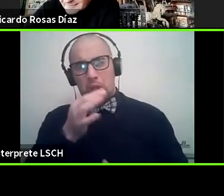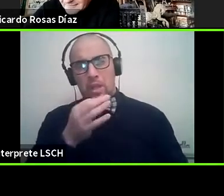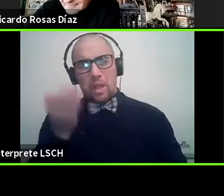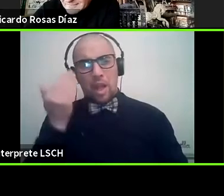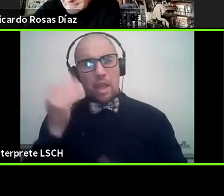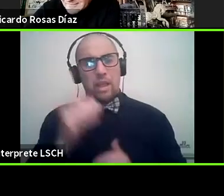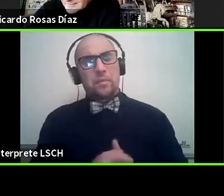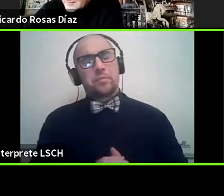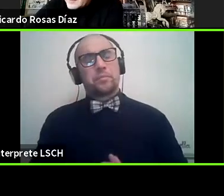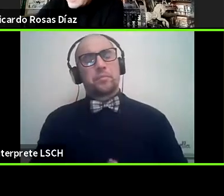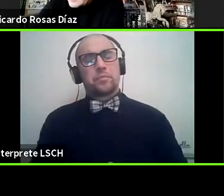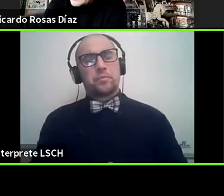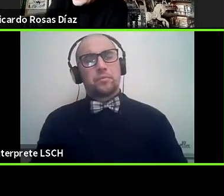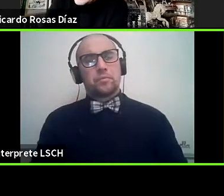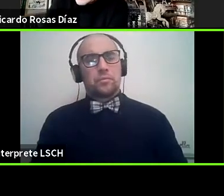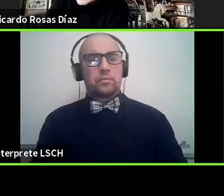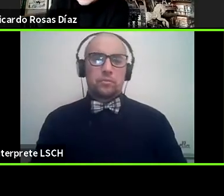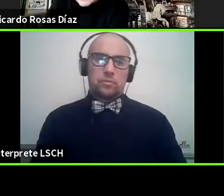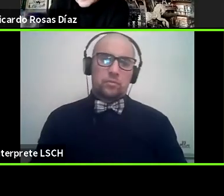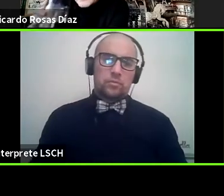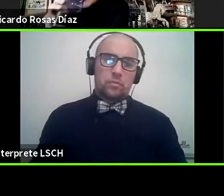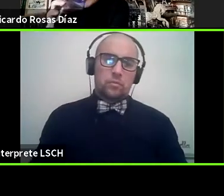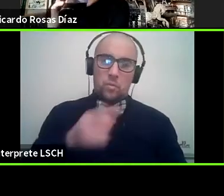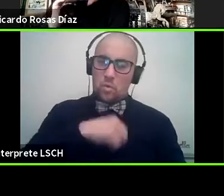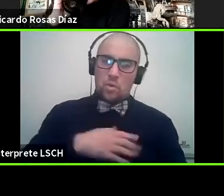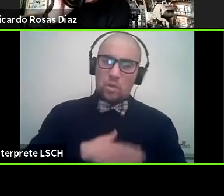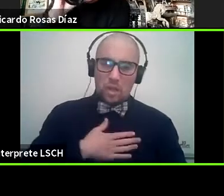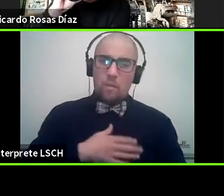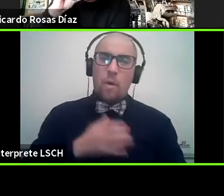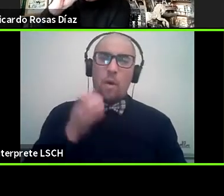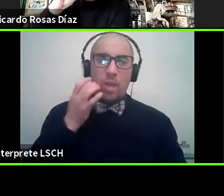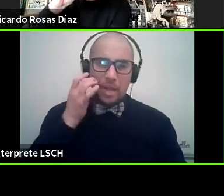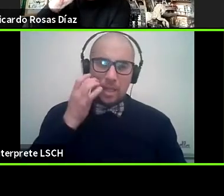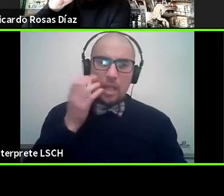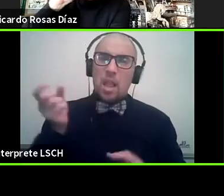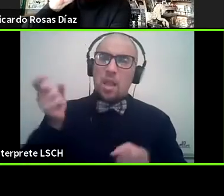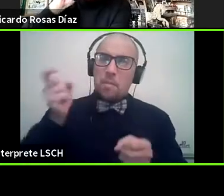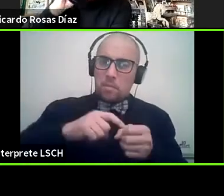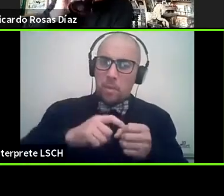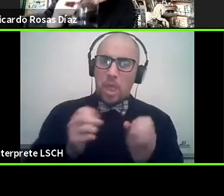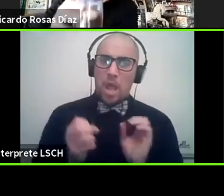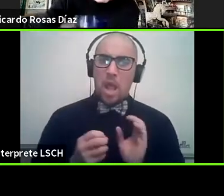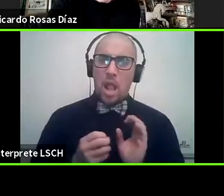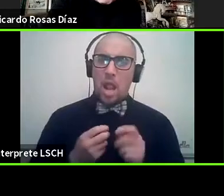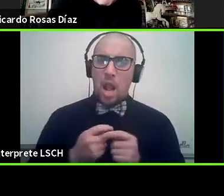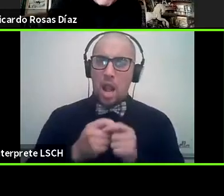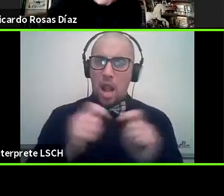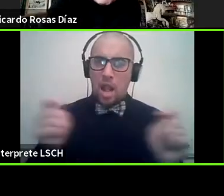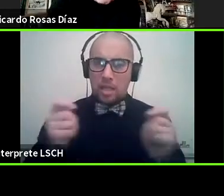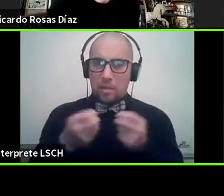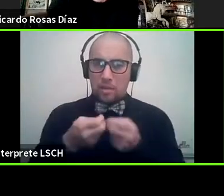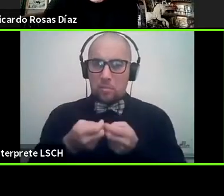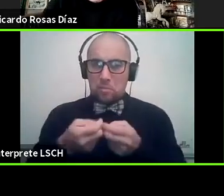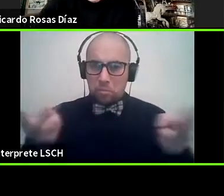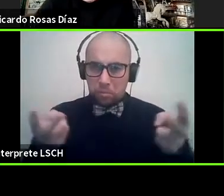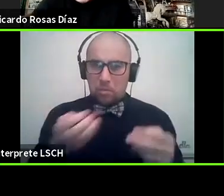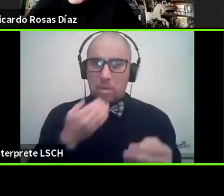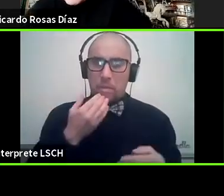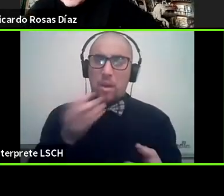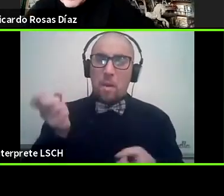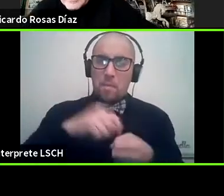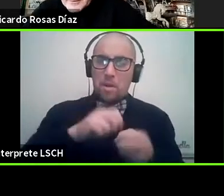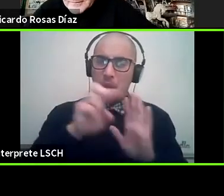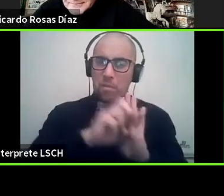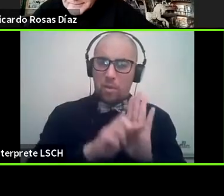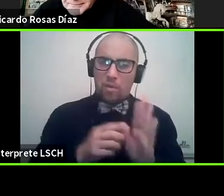Ricardo, nos complace formar parte de este lanzamiento y también del proyecto, ¿verdad? Porque de alguna manera